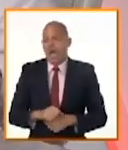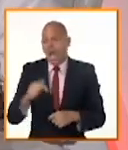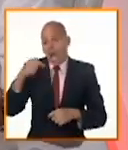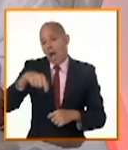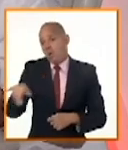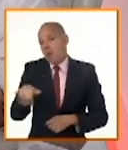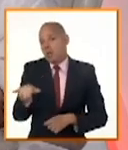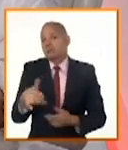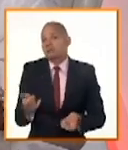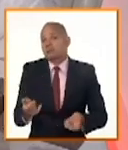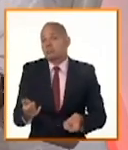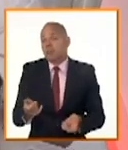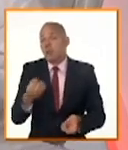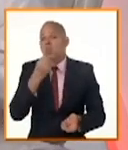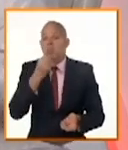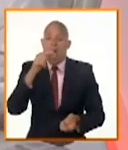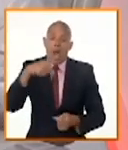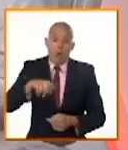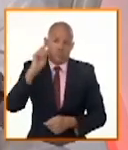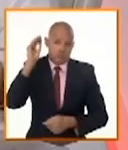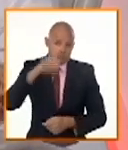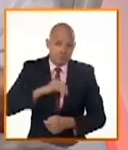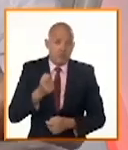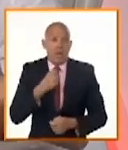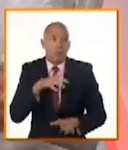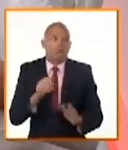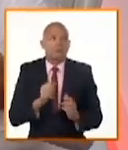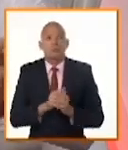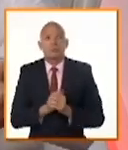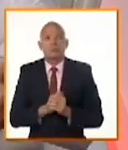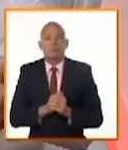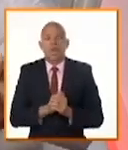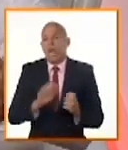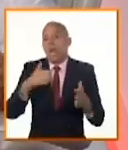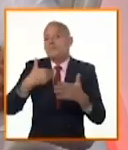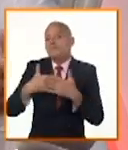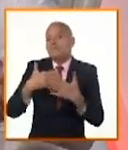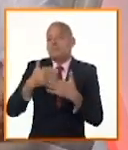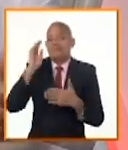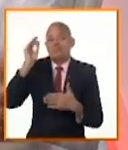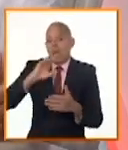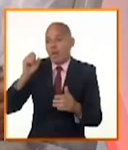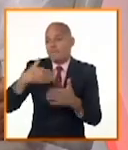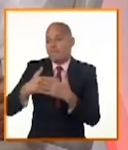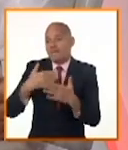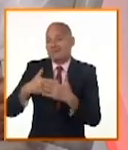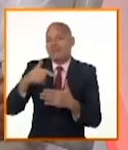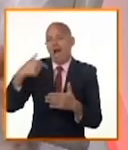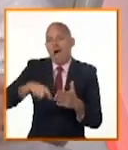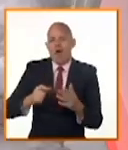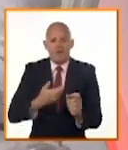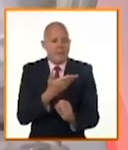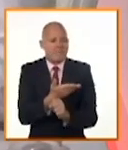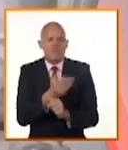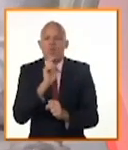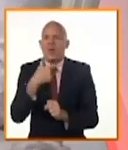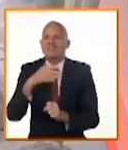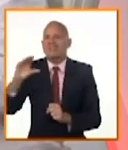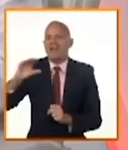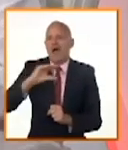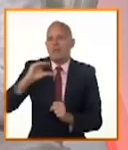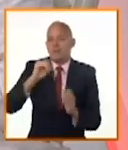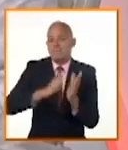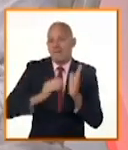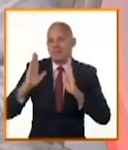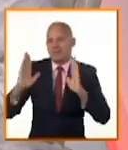económicos si era una empresa que sabemos te va a traer una nómina grande y como hace la solicitud dos o tres días antes Bueno decimos Mira venga a las cuatro que se la vamos a tener